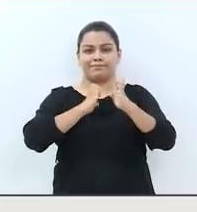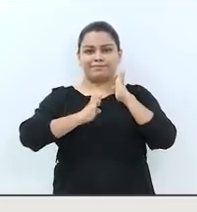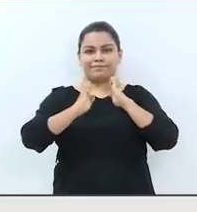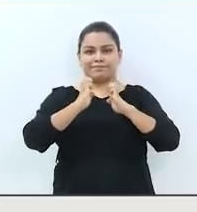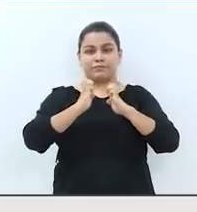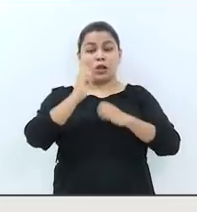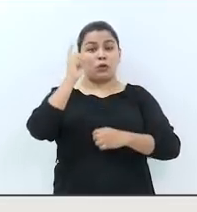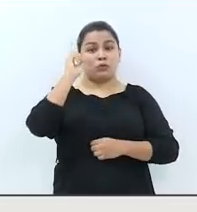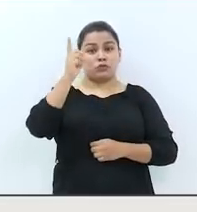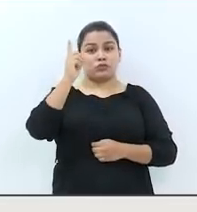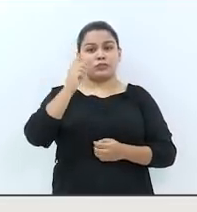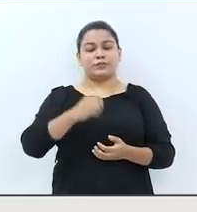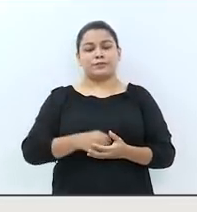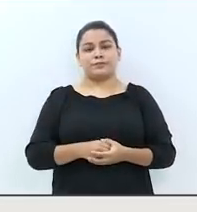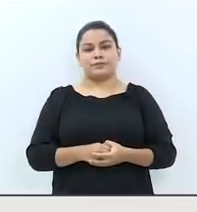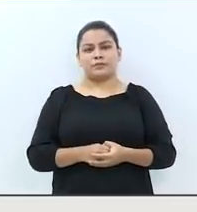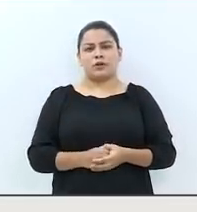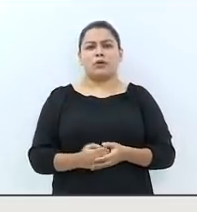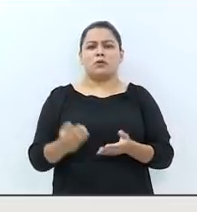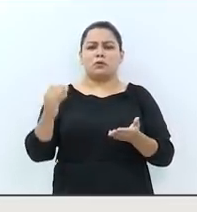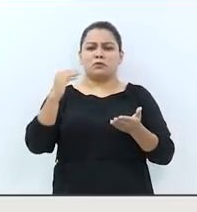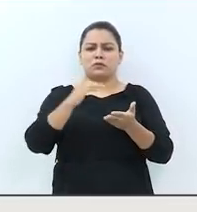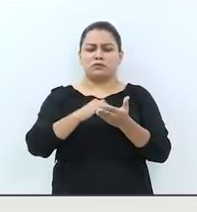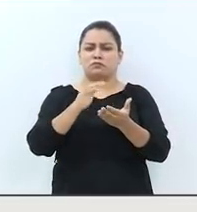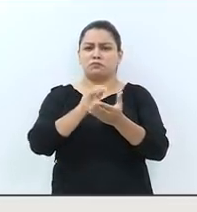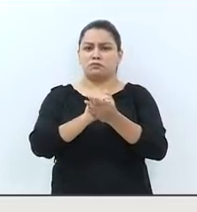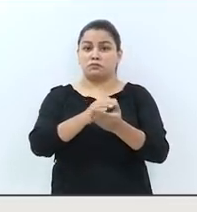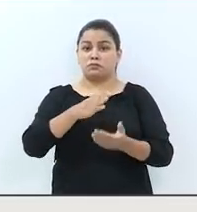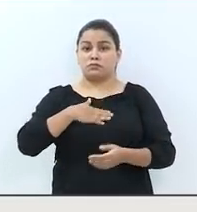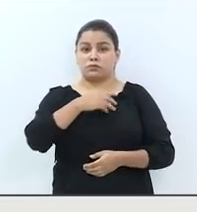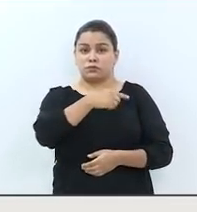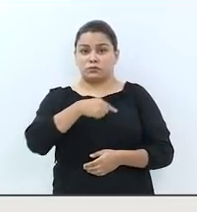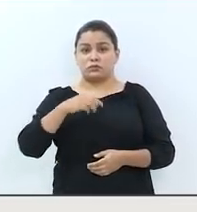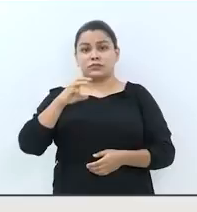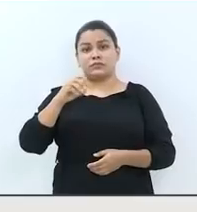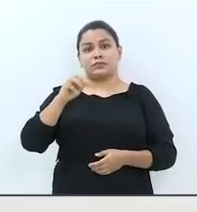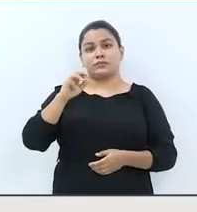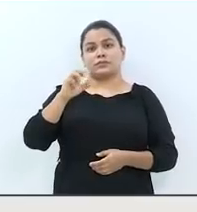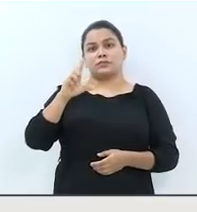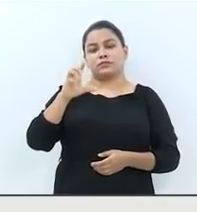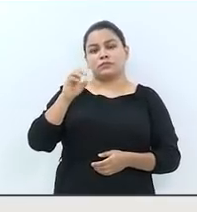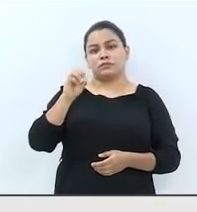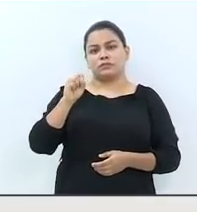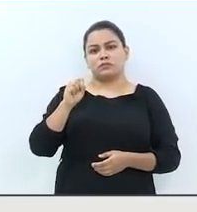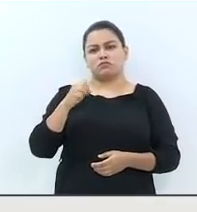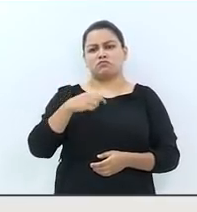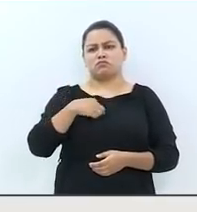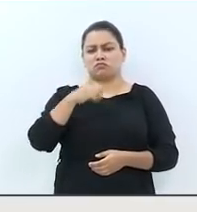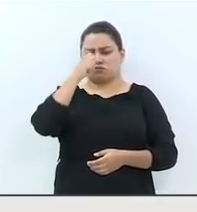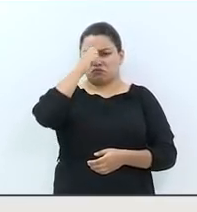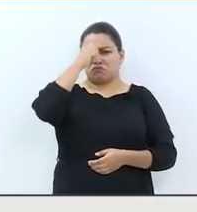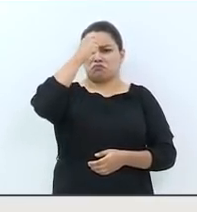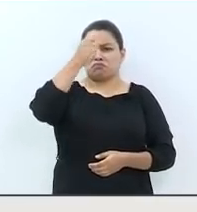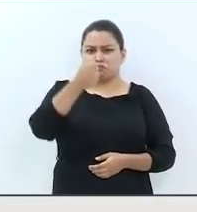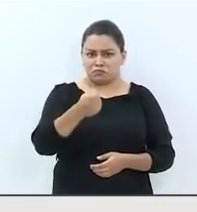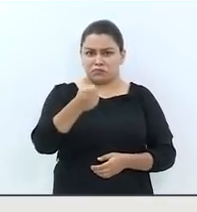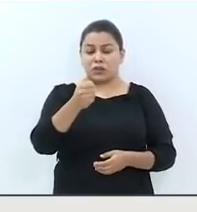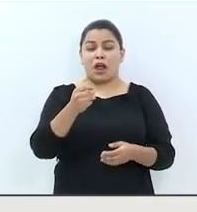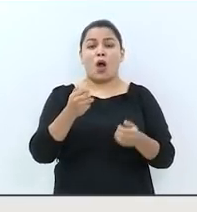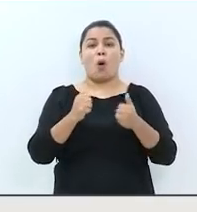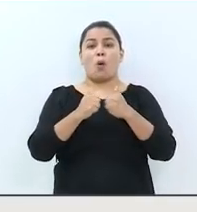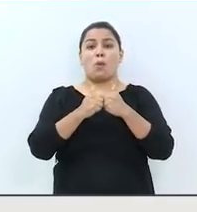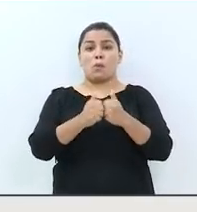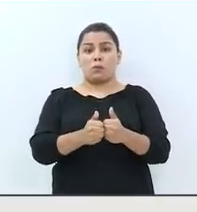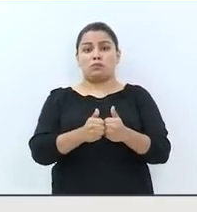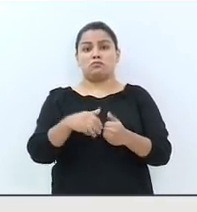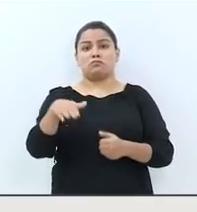y los docentes. Nuevamente es un gusto, mi nombre es Carlos Mauricio Sanglas, he tenido el honor y el placer de acompañarles en las